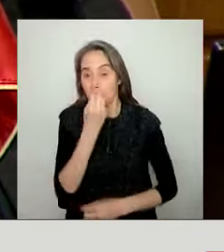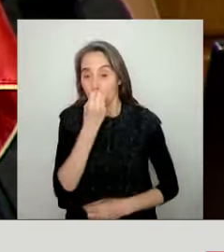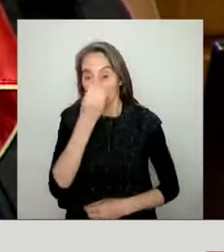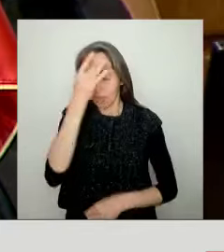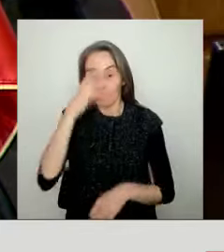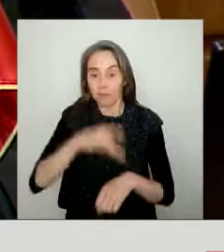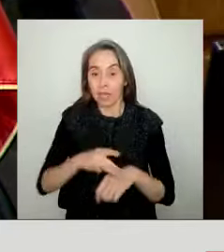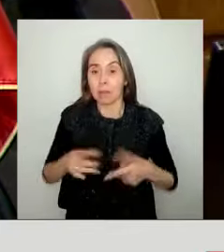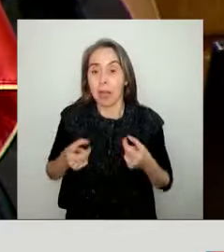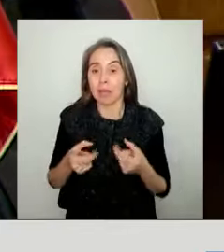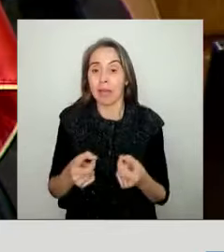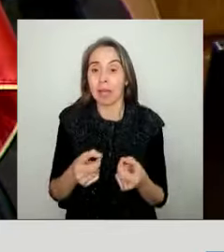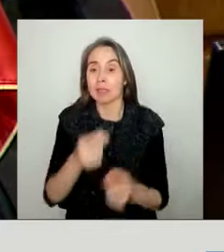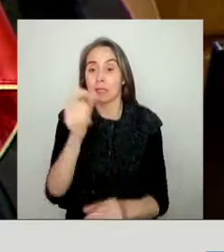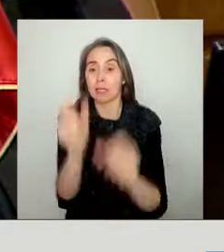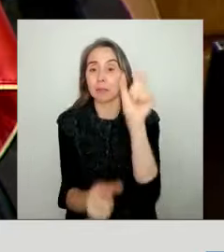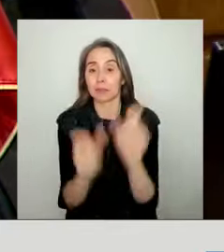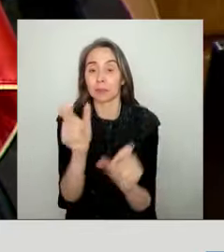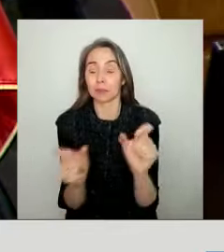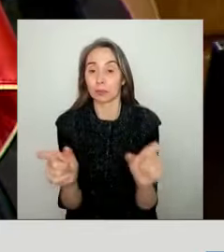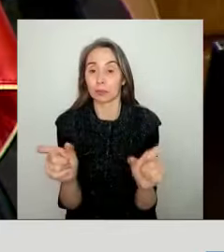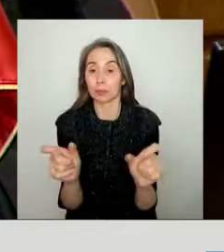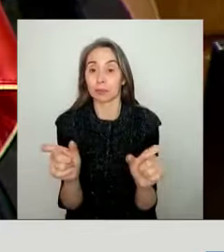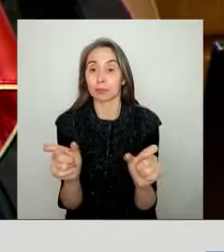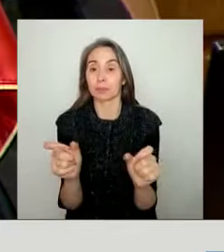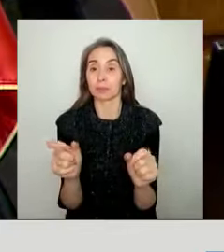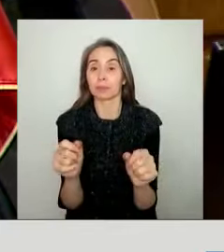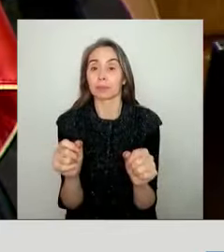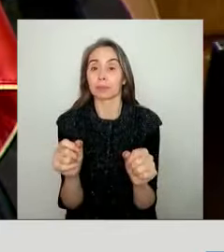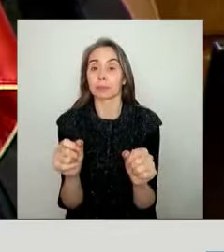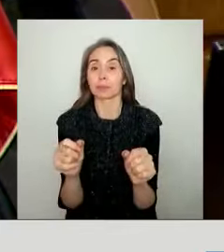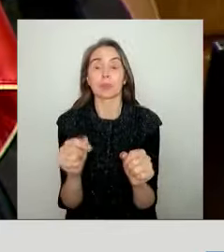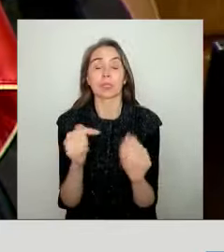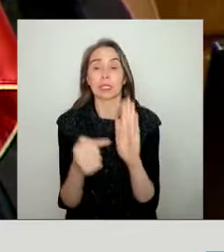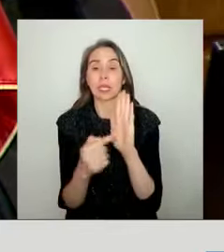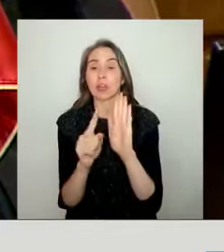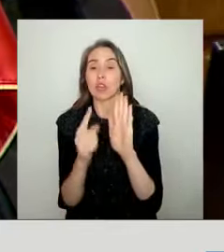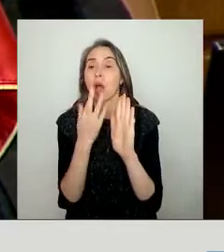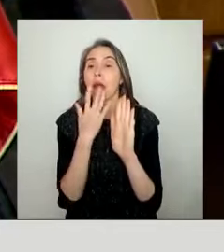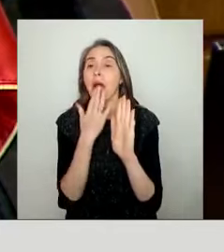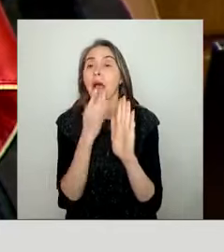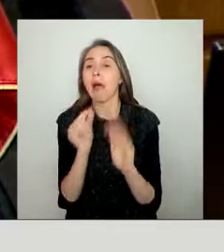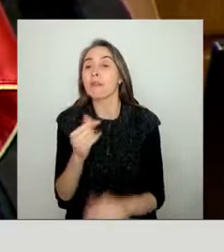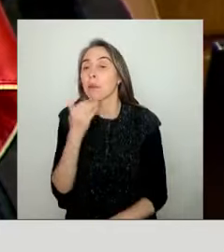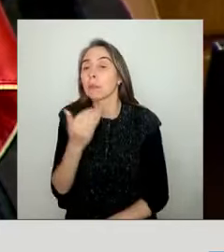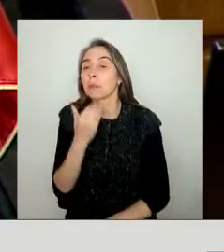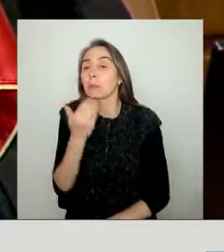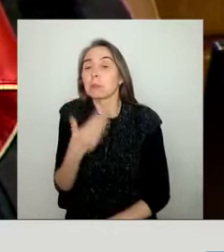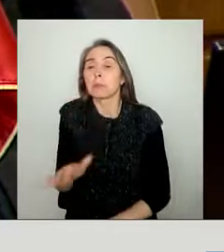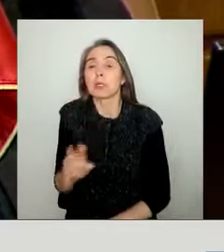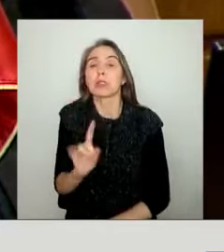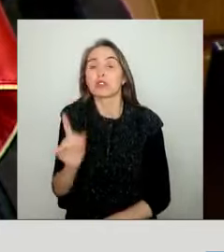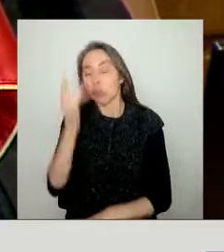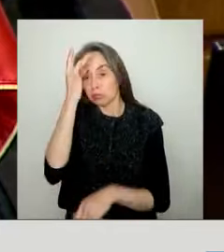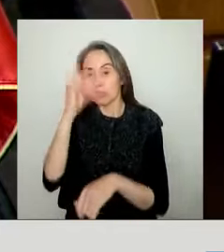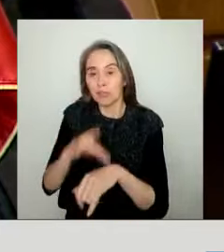de eh las personas entonces aquí no estamos hablando de algo que sea inocuo que sea un chiste o algo